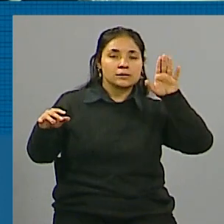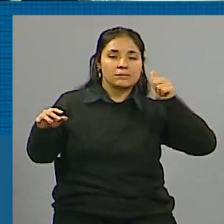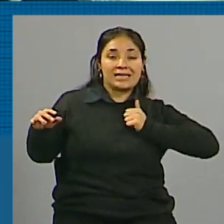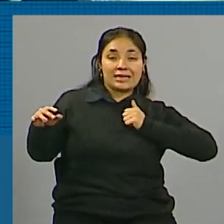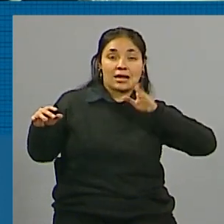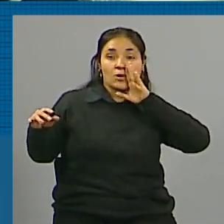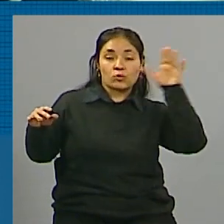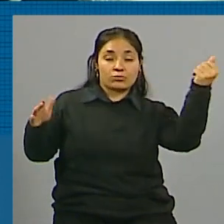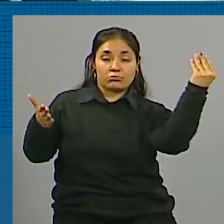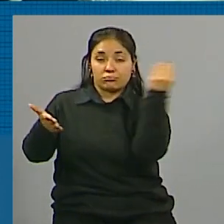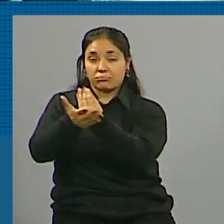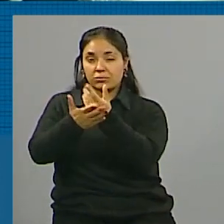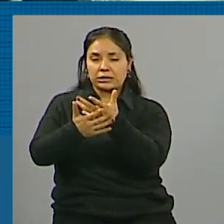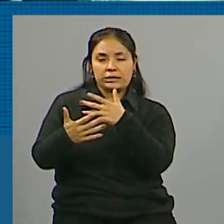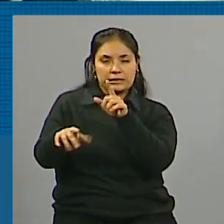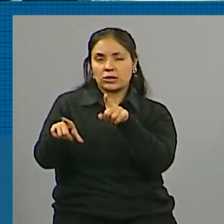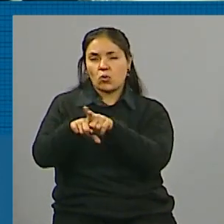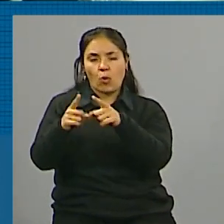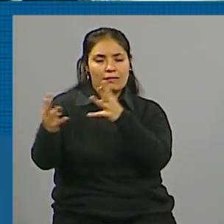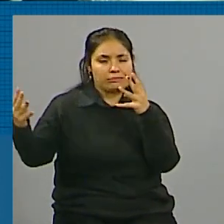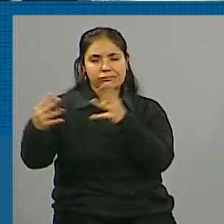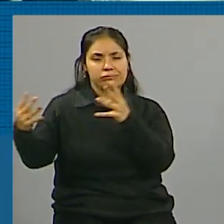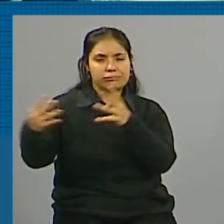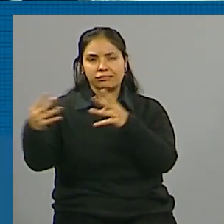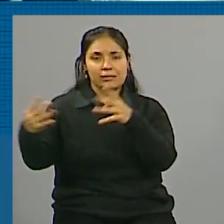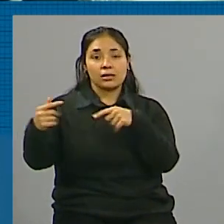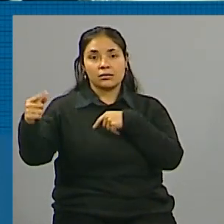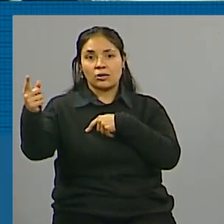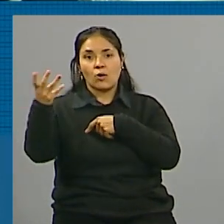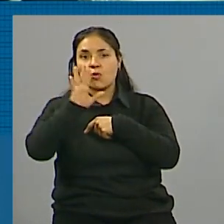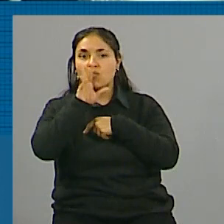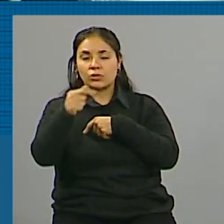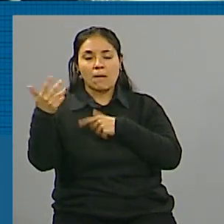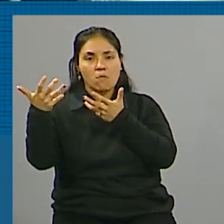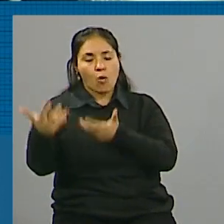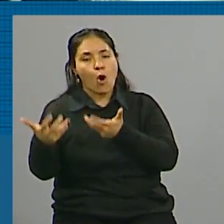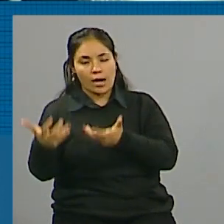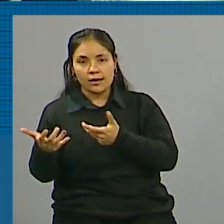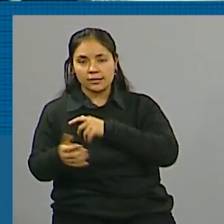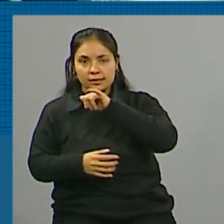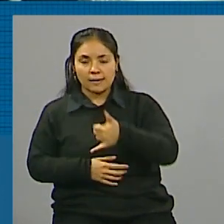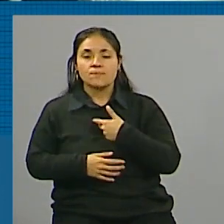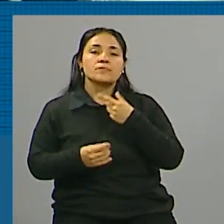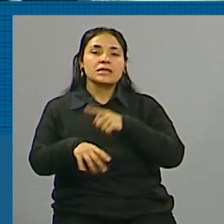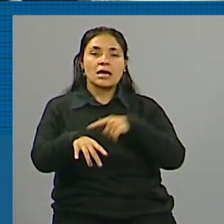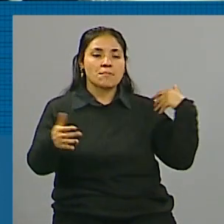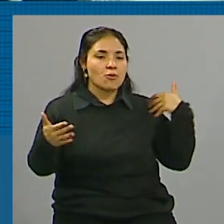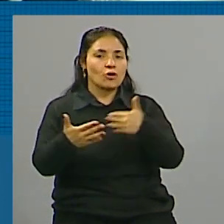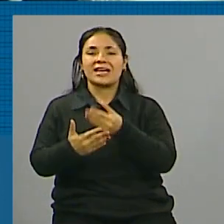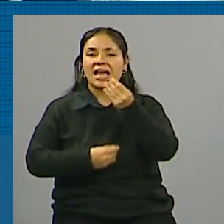se hablaba de una cuestión histórica que terminó desembocando en este conflicto con Ucrania. ¿Qué pasó en este tiempo a partir de eso